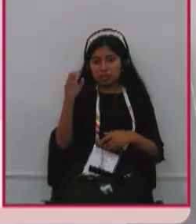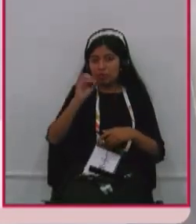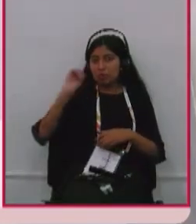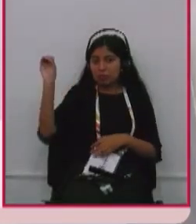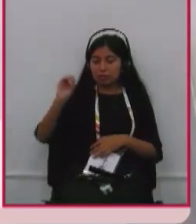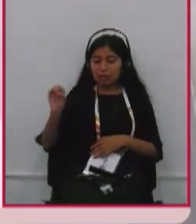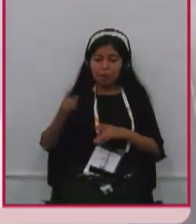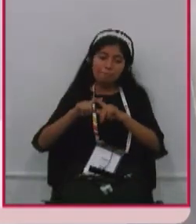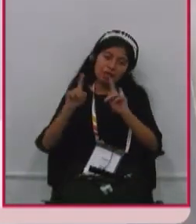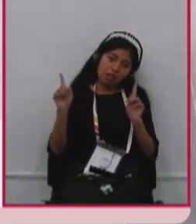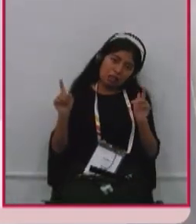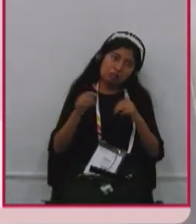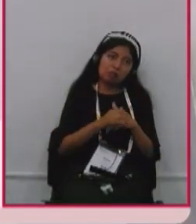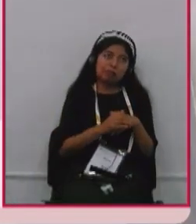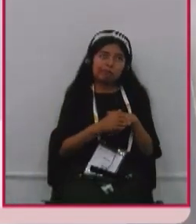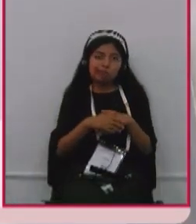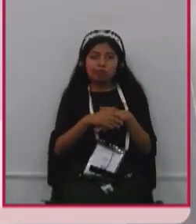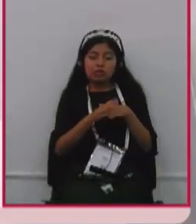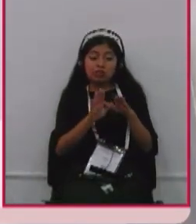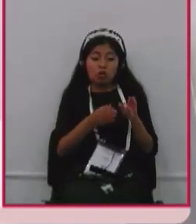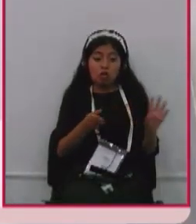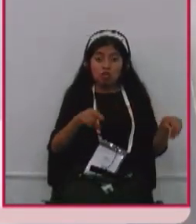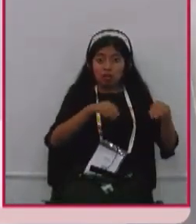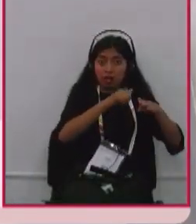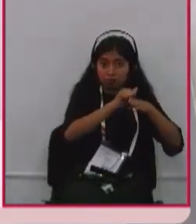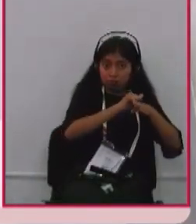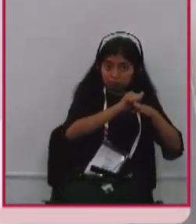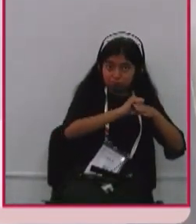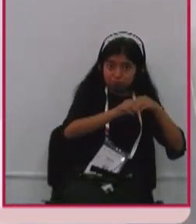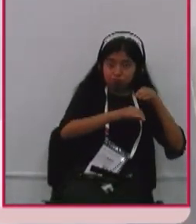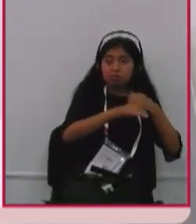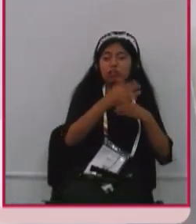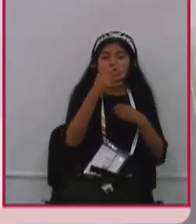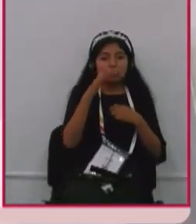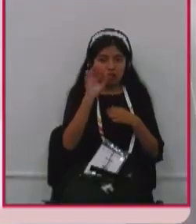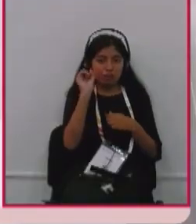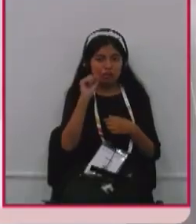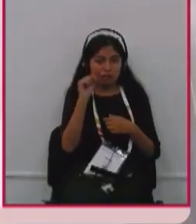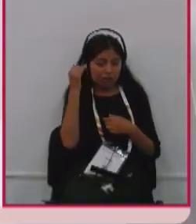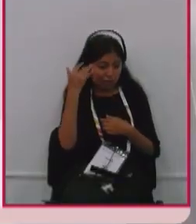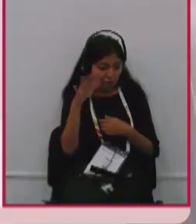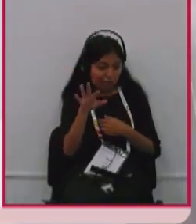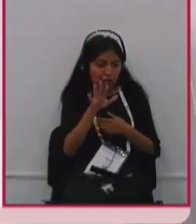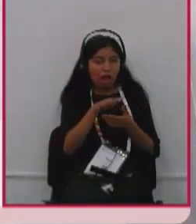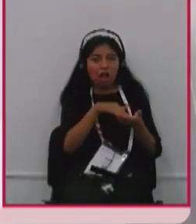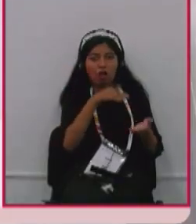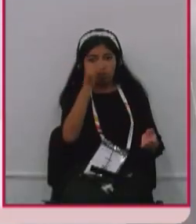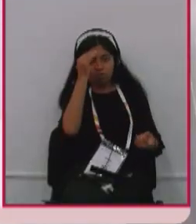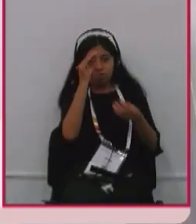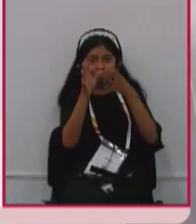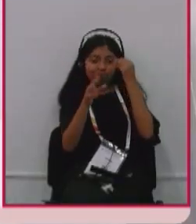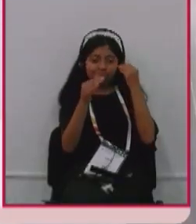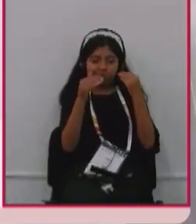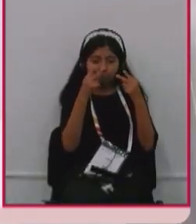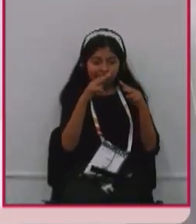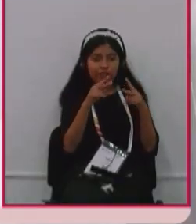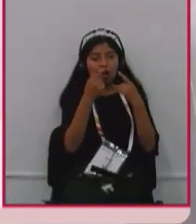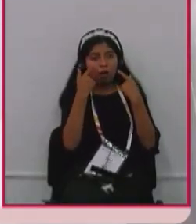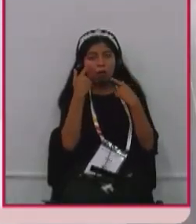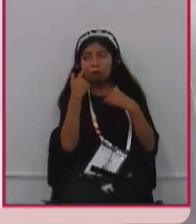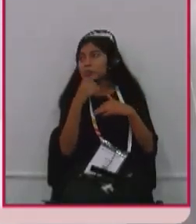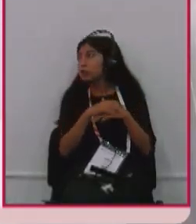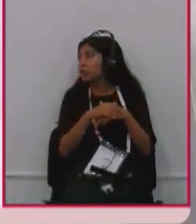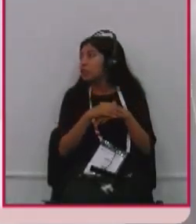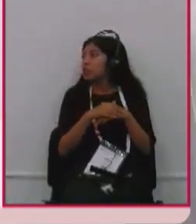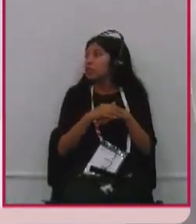porcentaje. Sin embargo, en la parte de operaciones sí se la ha podido determinar, ¿no, Dante? Sí,